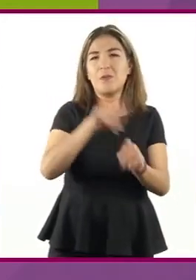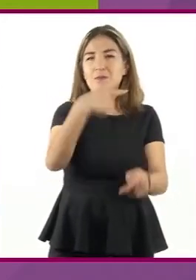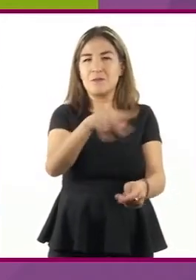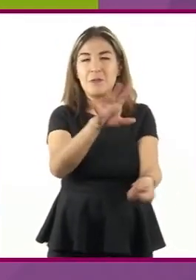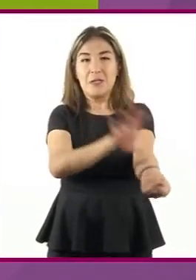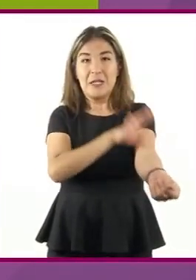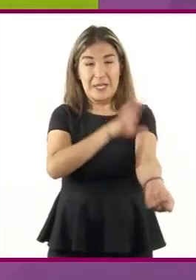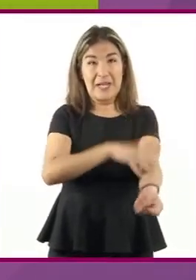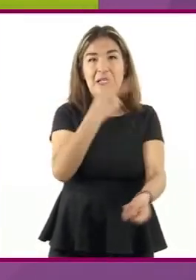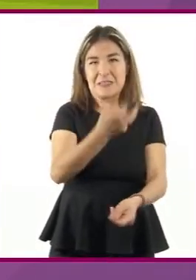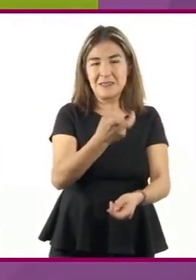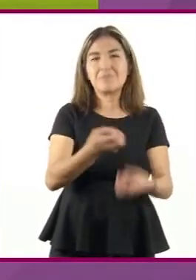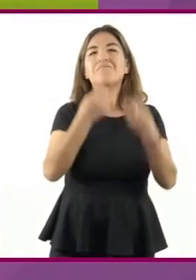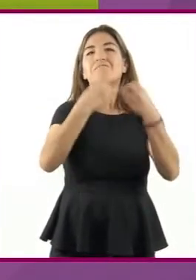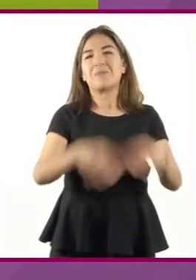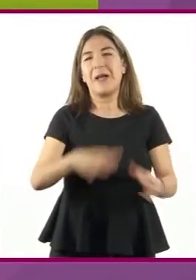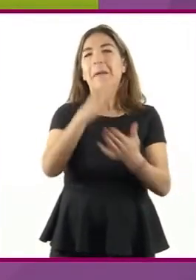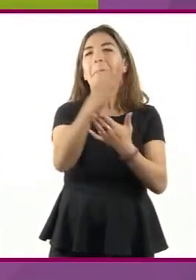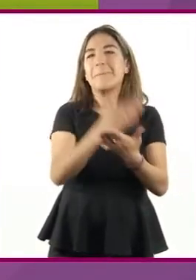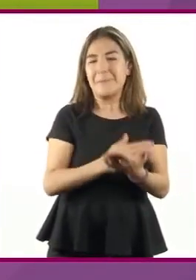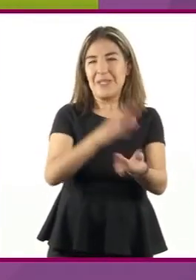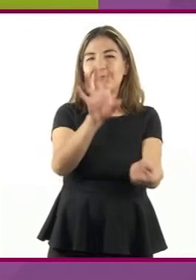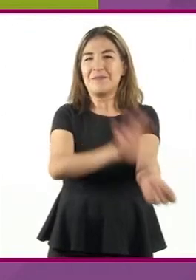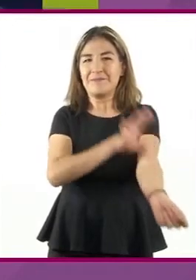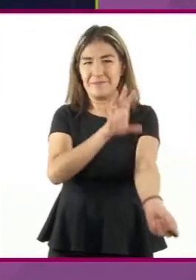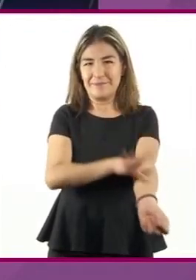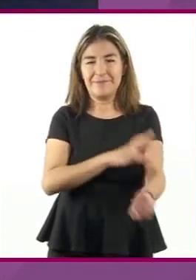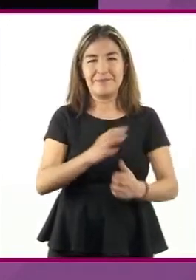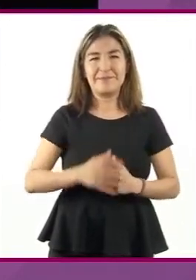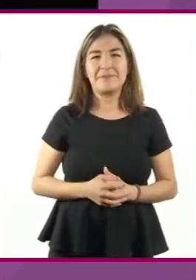forma, se pierde menos energía.